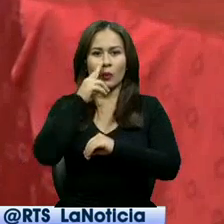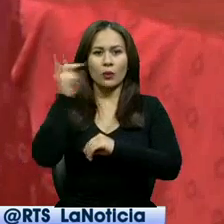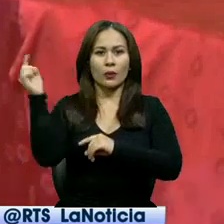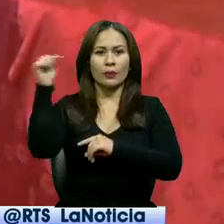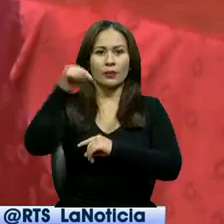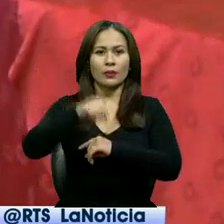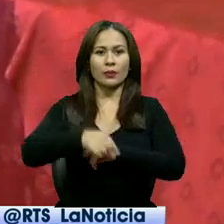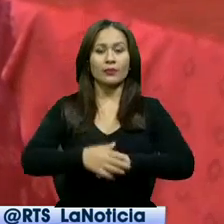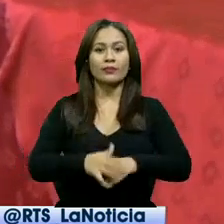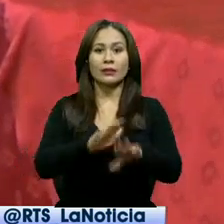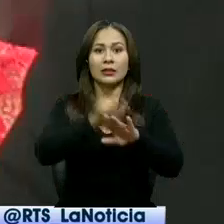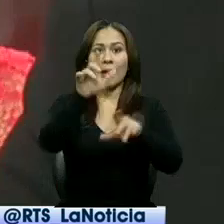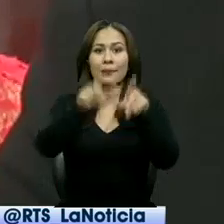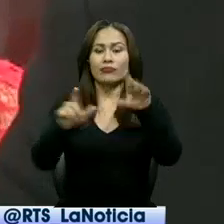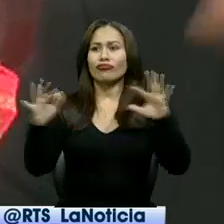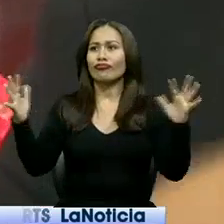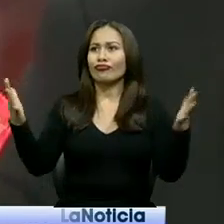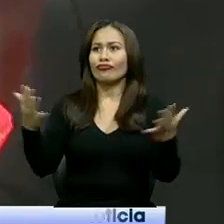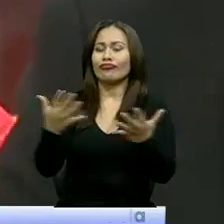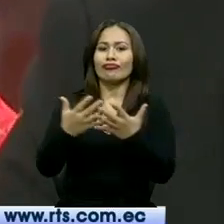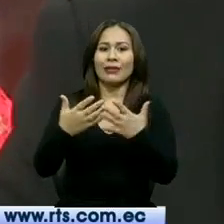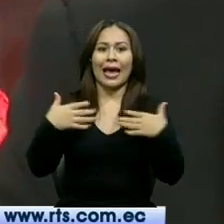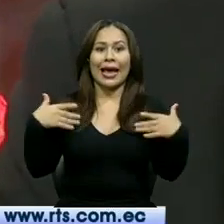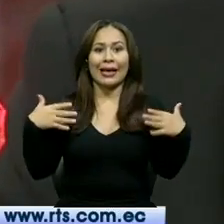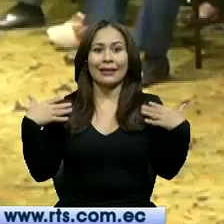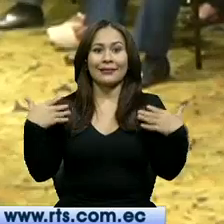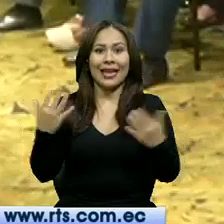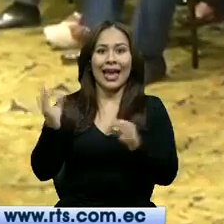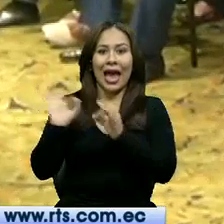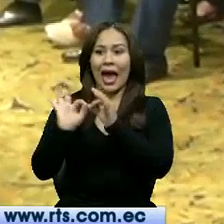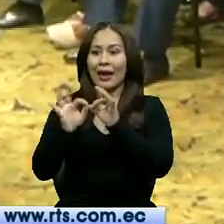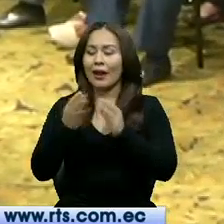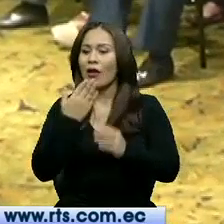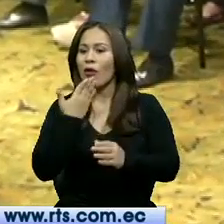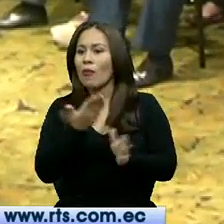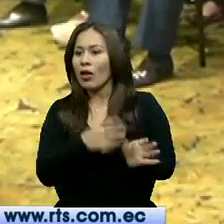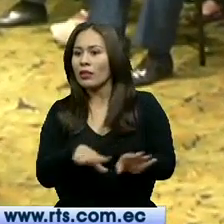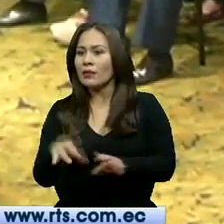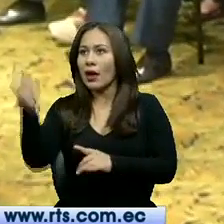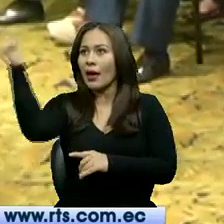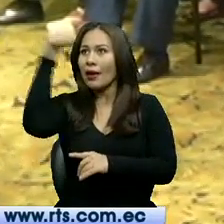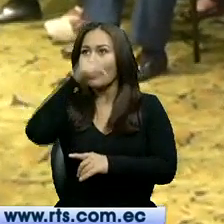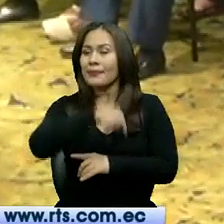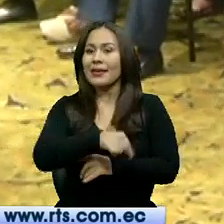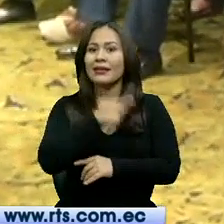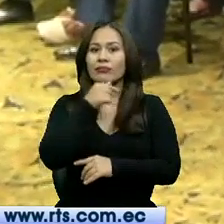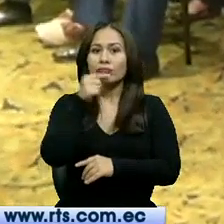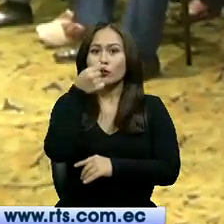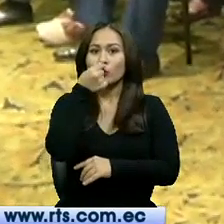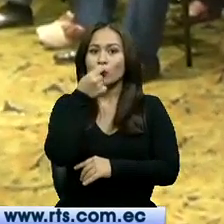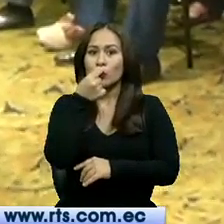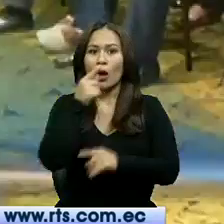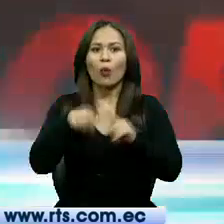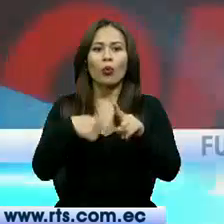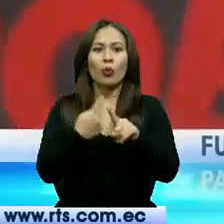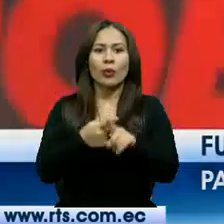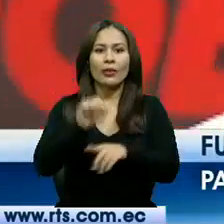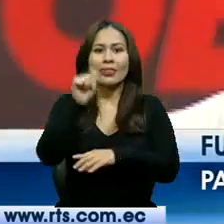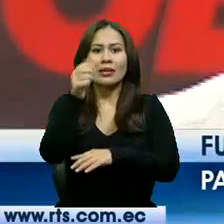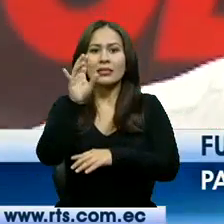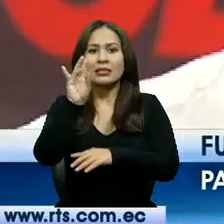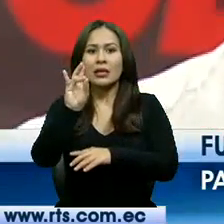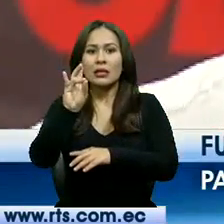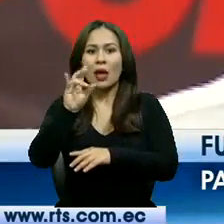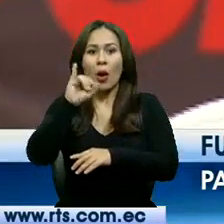Un recibimiento a lo grande. Es lo que prepara la directiva del partido político Fuerza Ecuador para el próximo 17 de junio, cuando